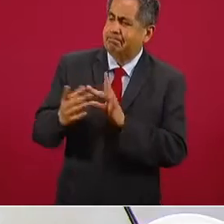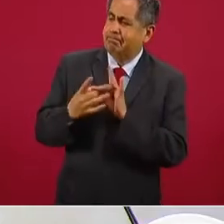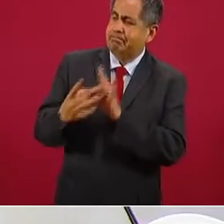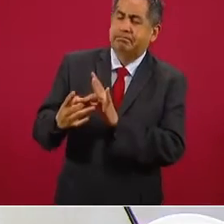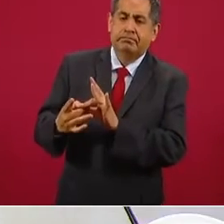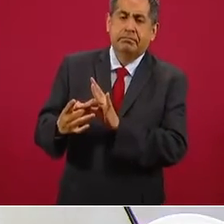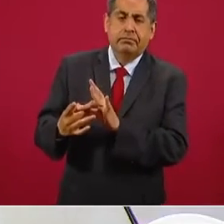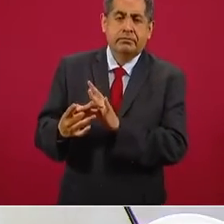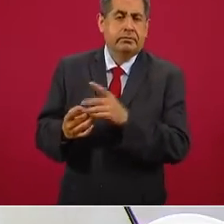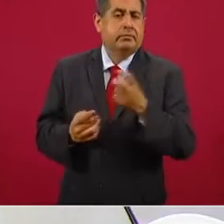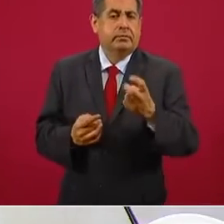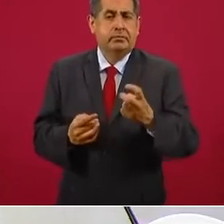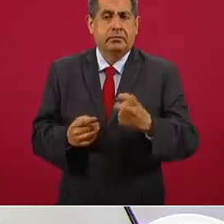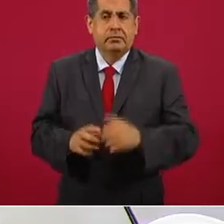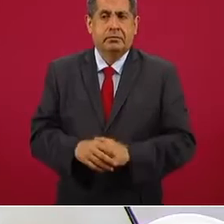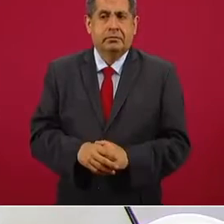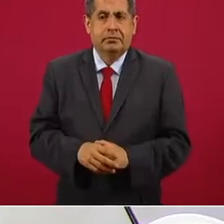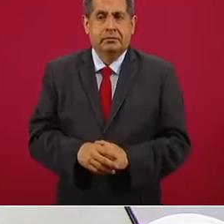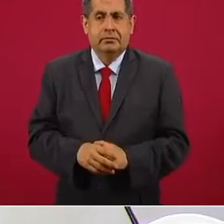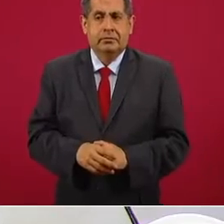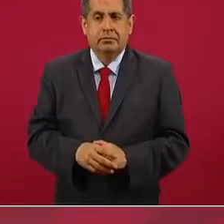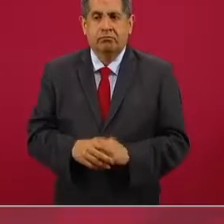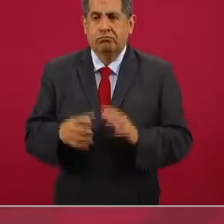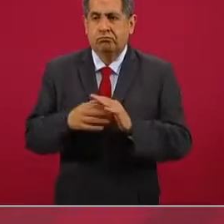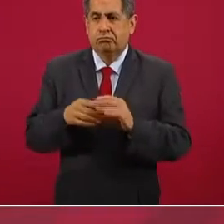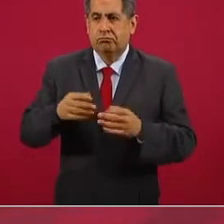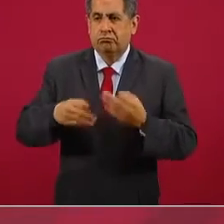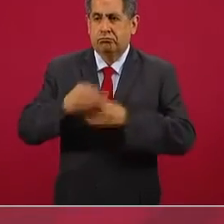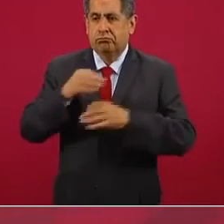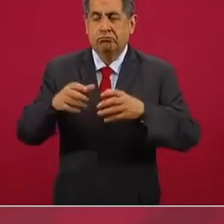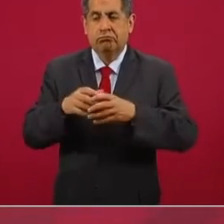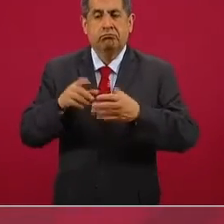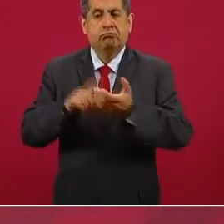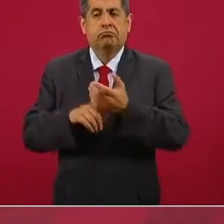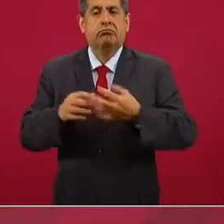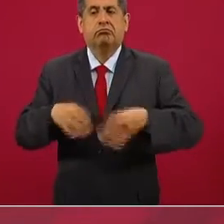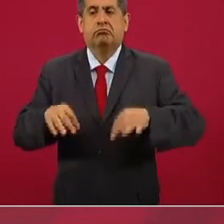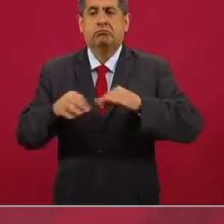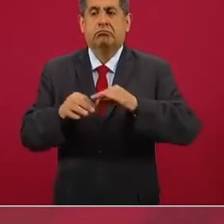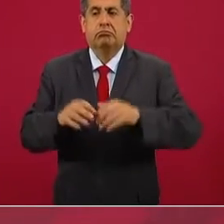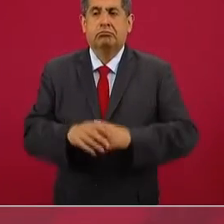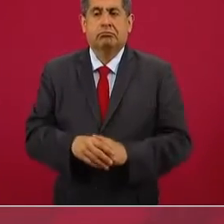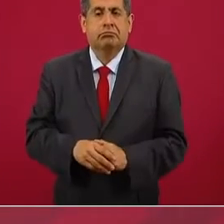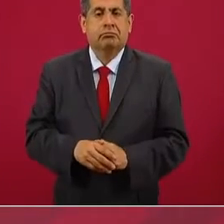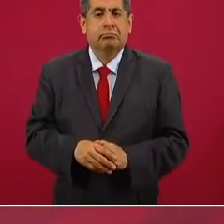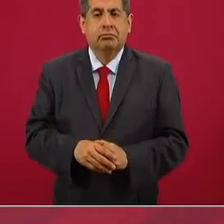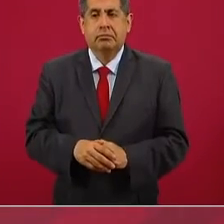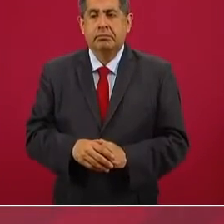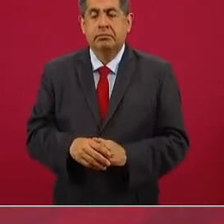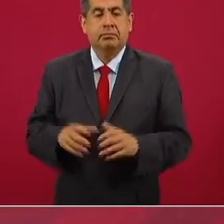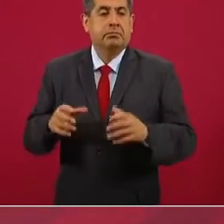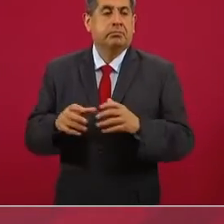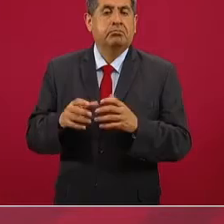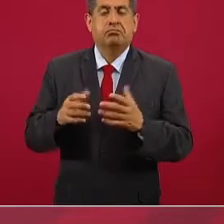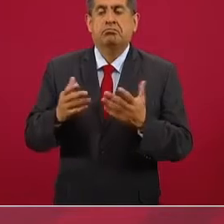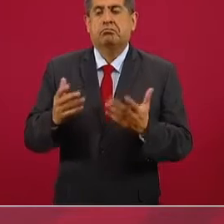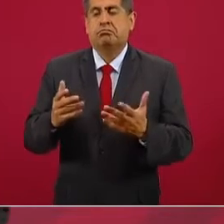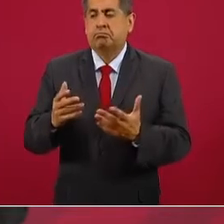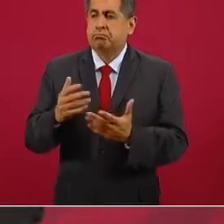son heroínas, son héroes que están